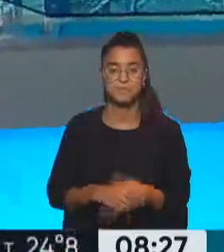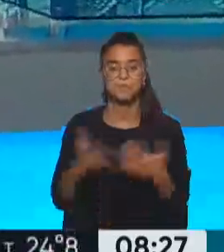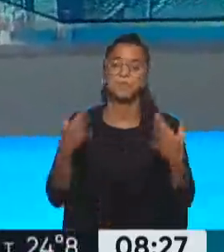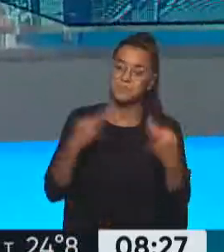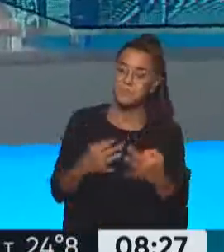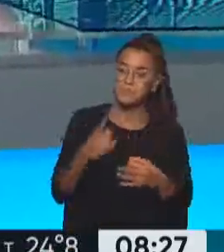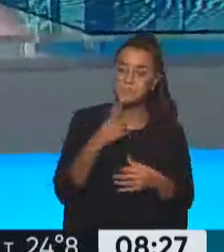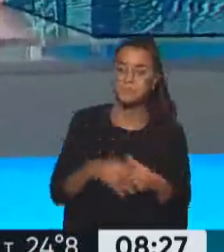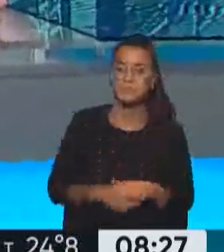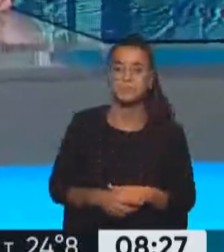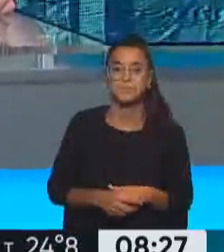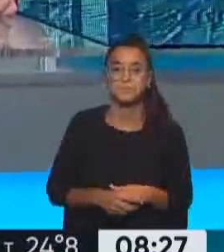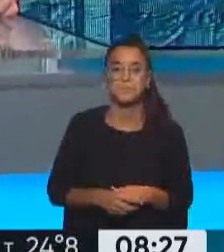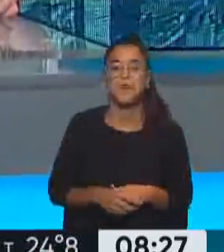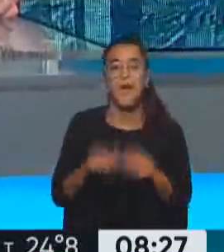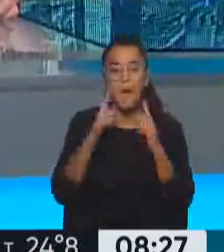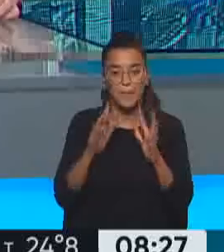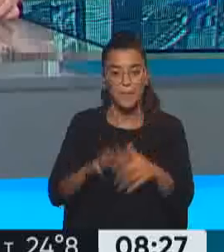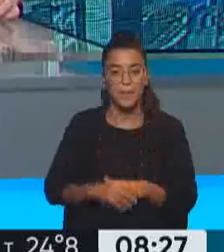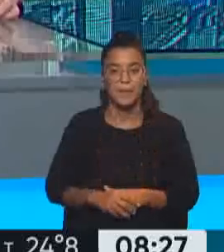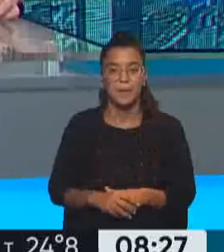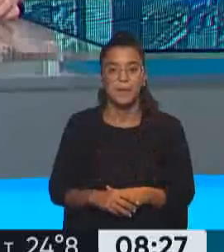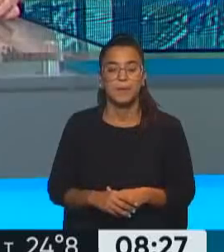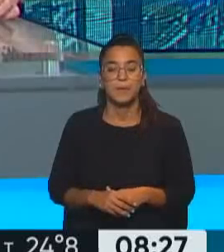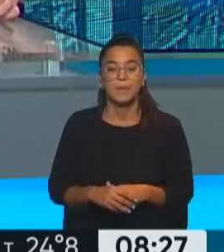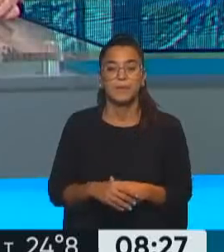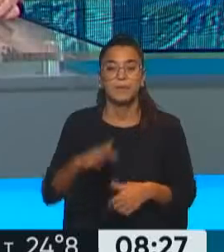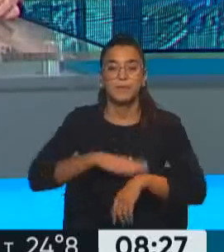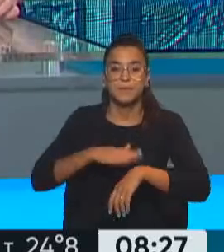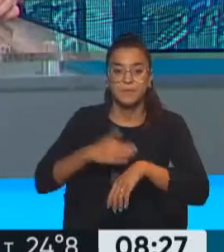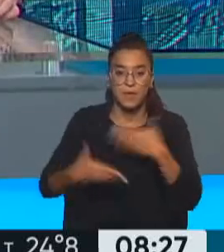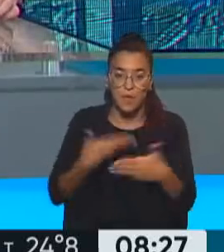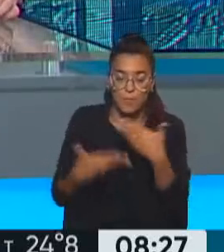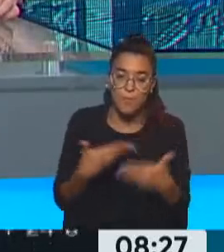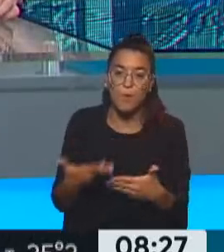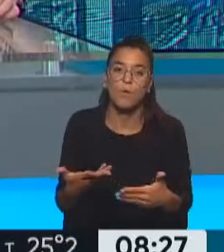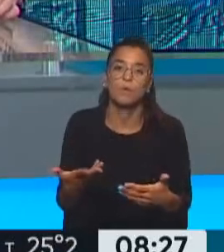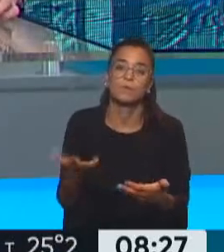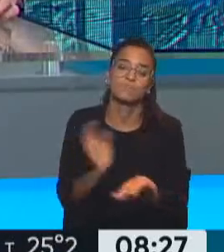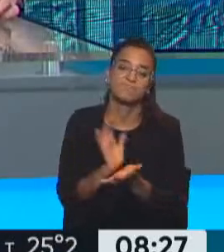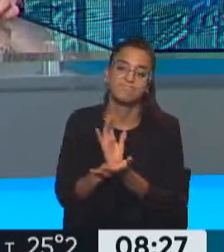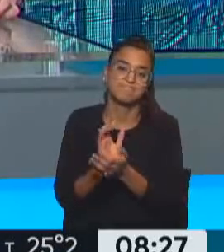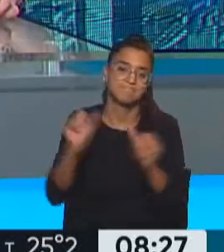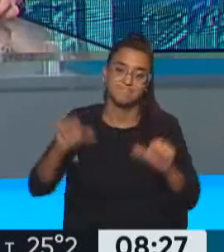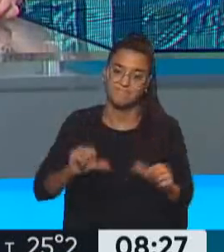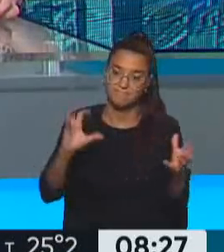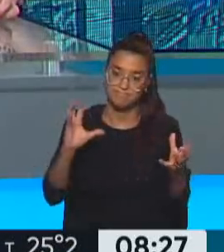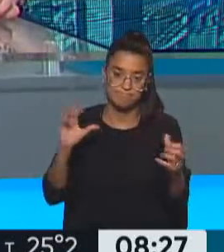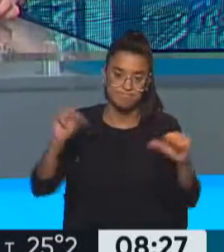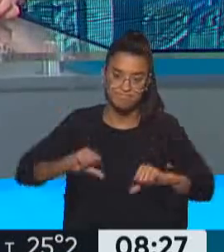Bueno, muy bien. A ver, el paso del tiempo perjudica y